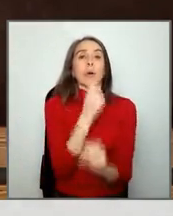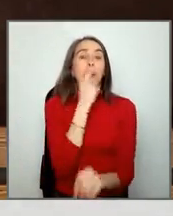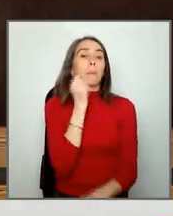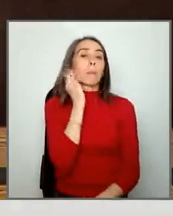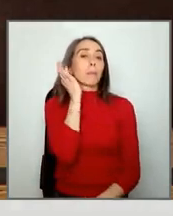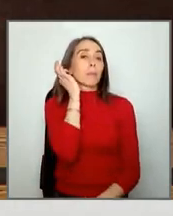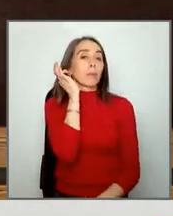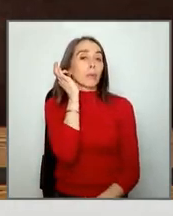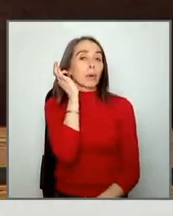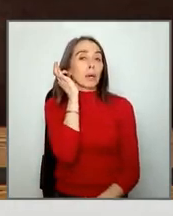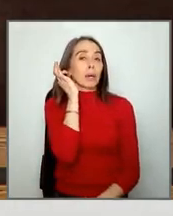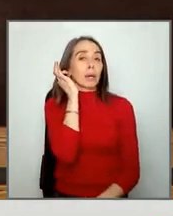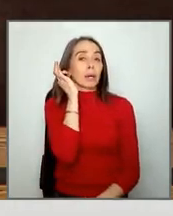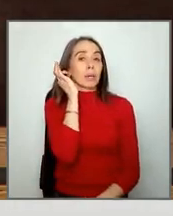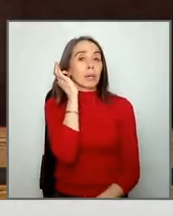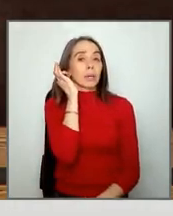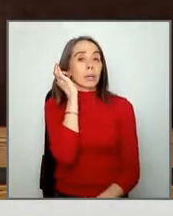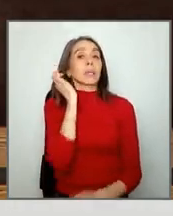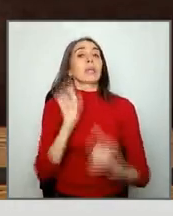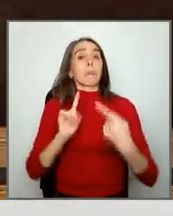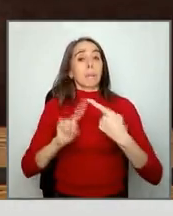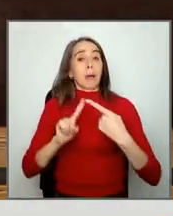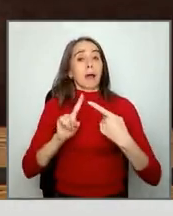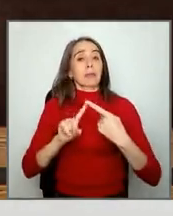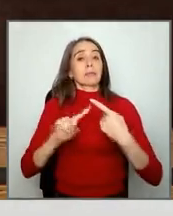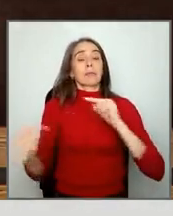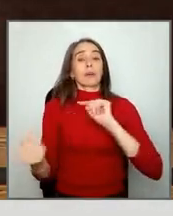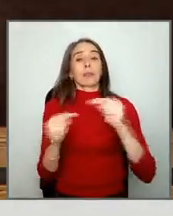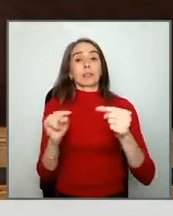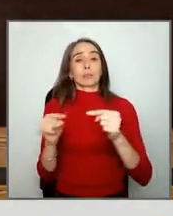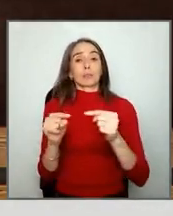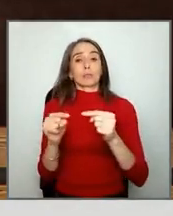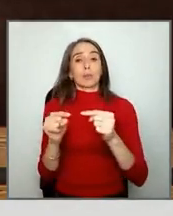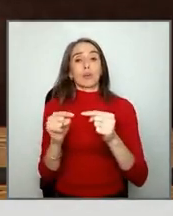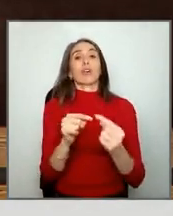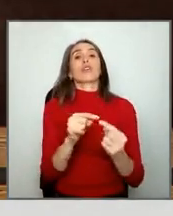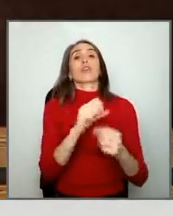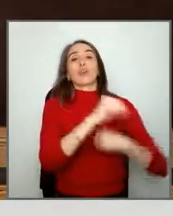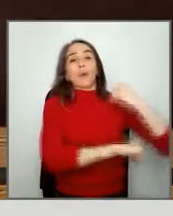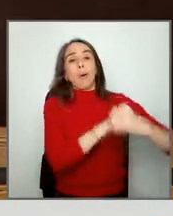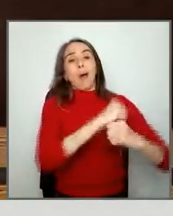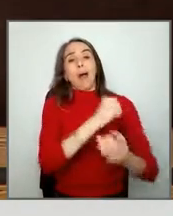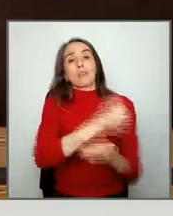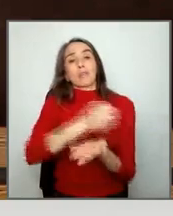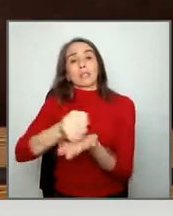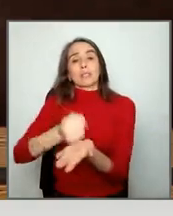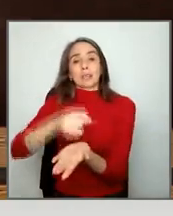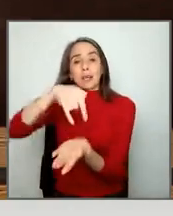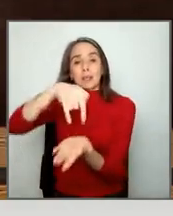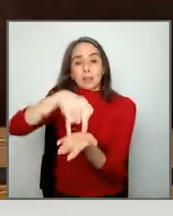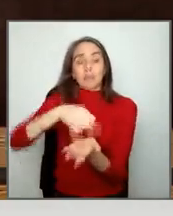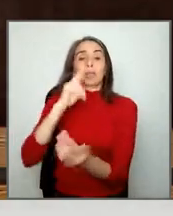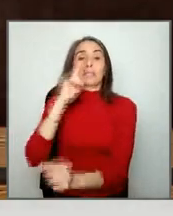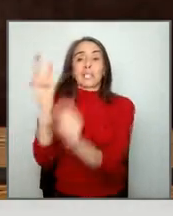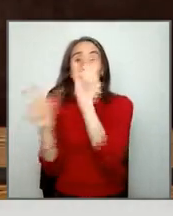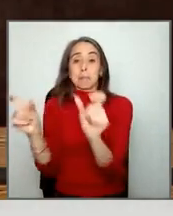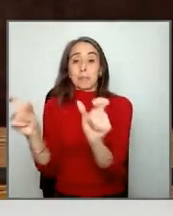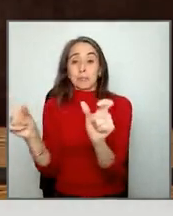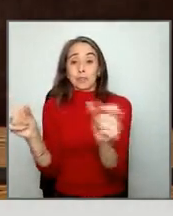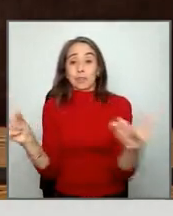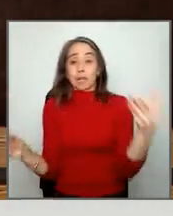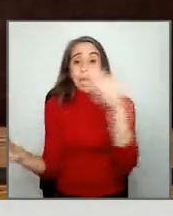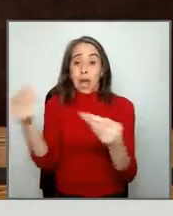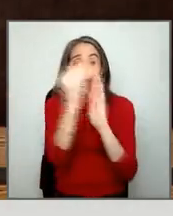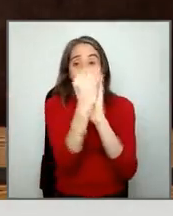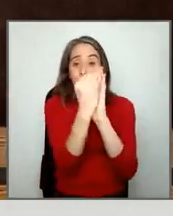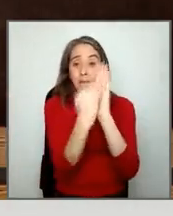parte que se han hecho parte de esta discusión a lo largo de la tramitación sin ello muchos de los grandes mejoras que se